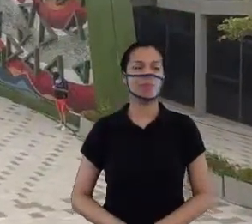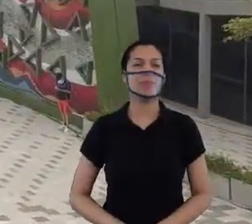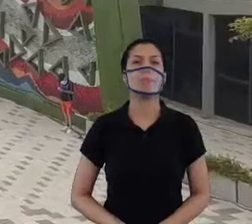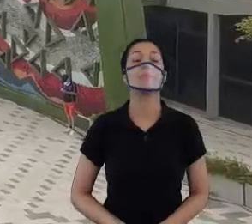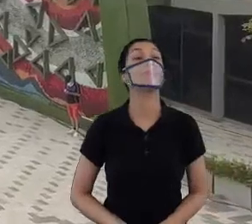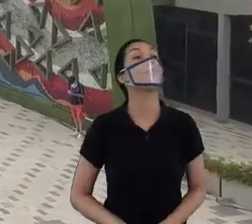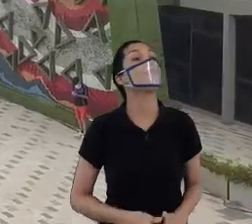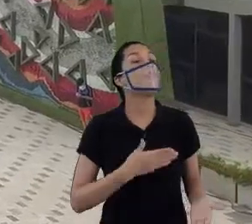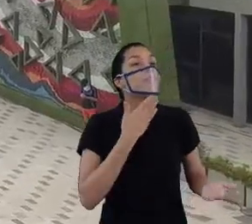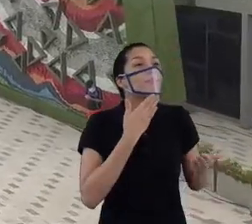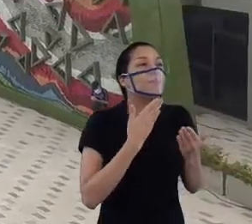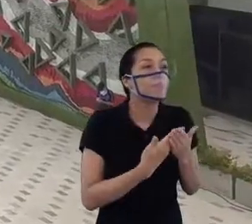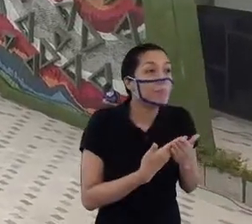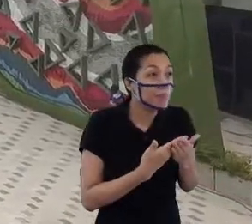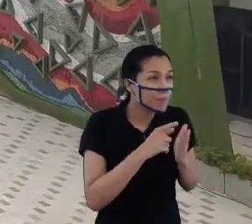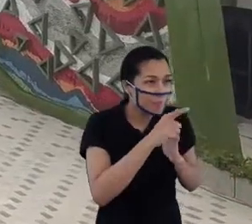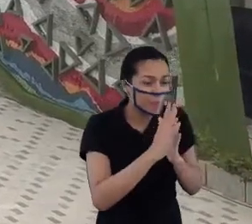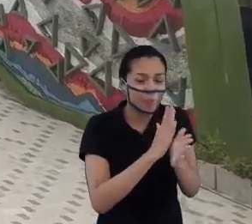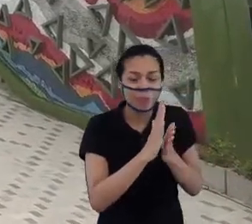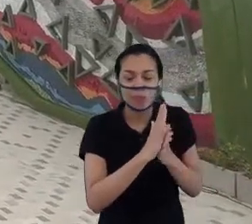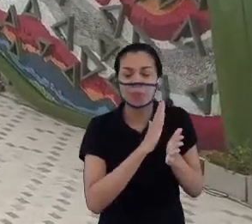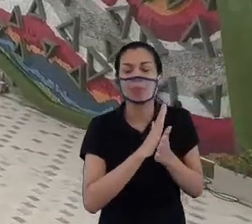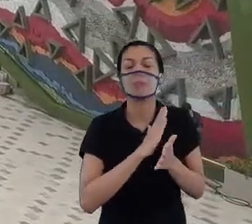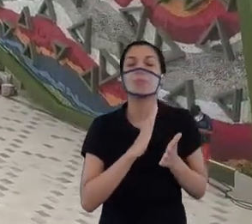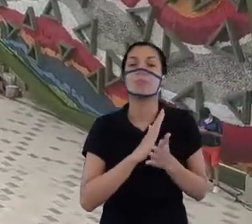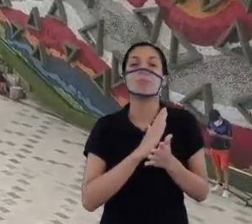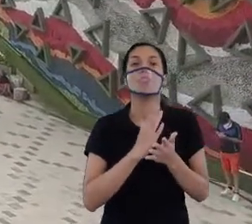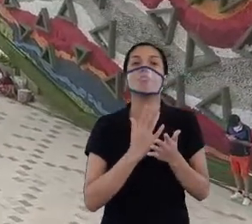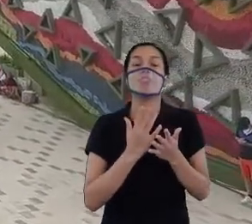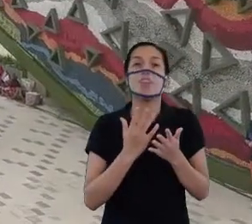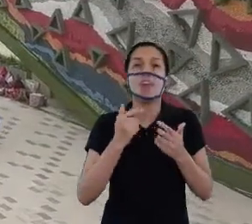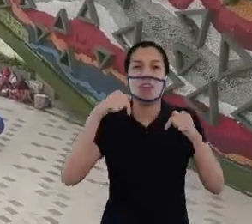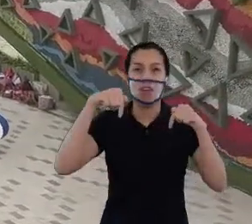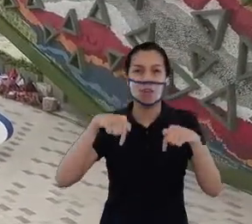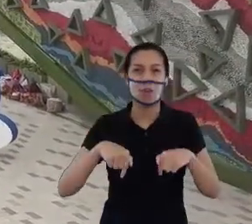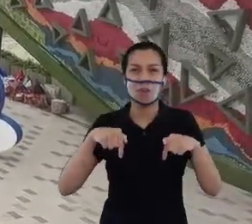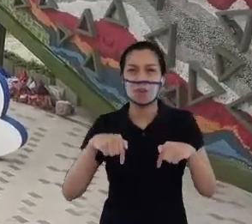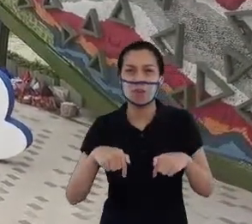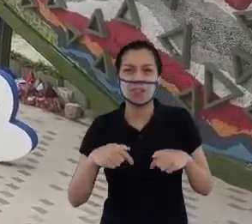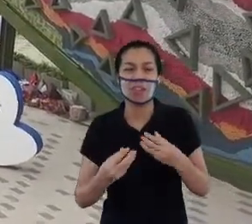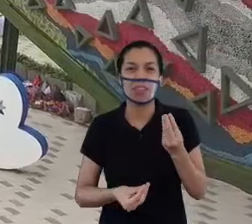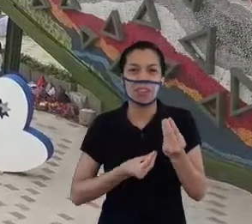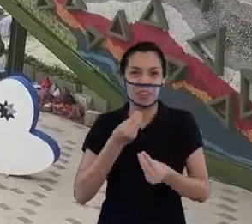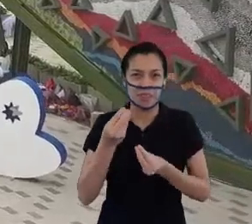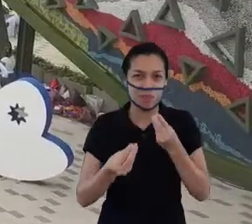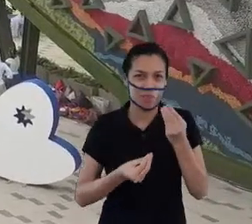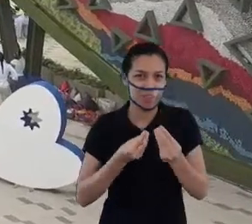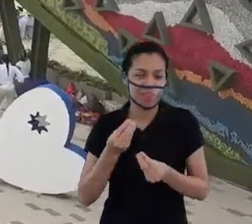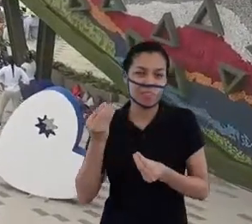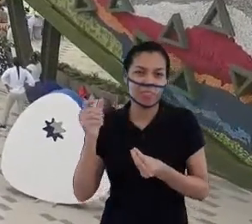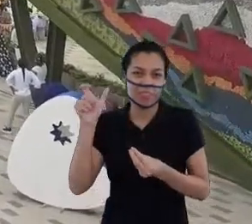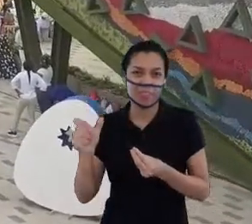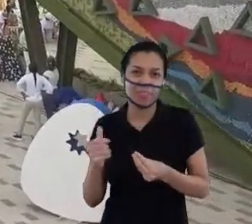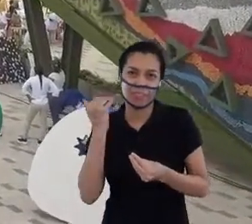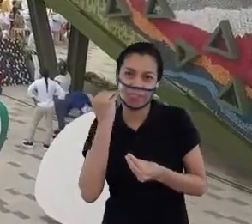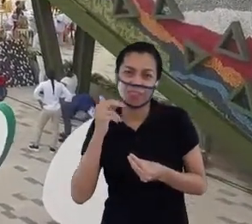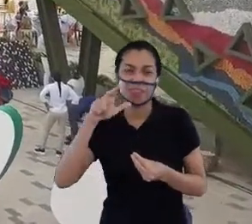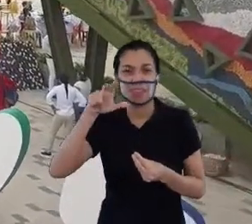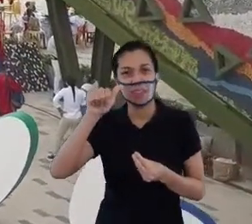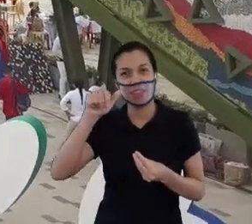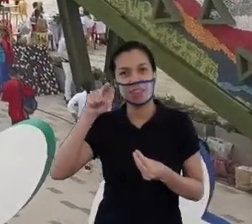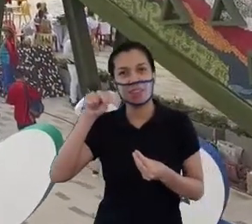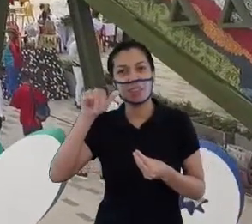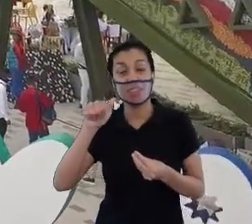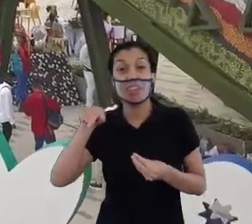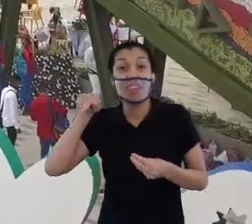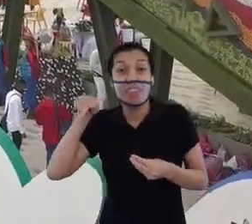Muchas gracias por sus palabras, doctor Puche. A continuación vamos a cerrar las intervenciones con las palabras de la doctora Ana María Badel, directora de